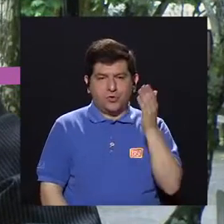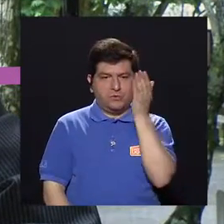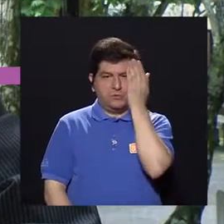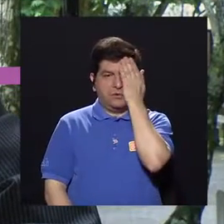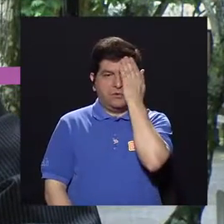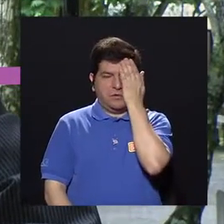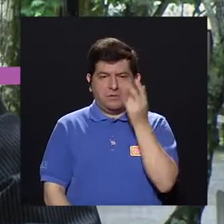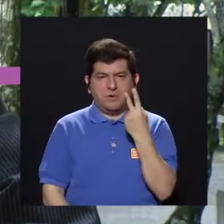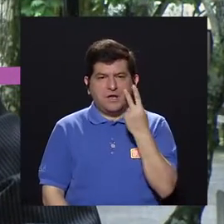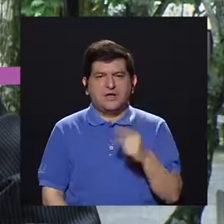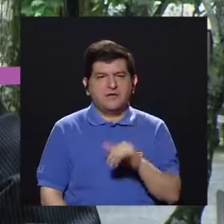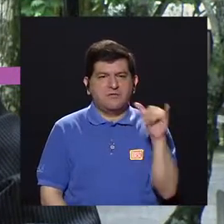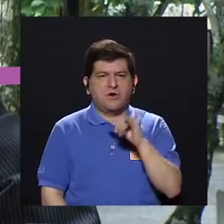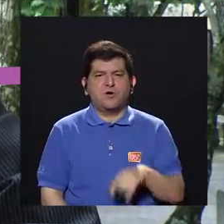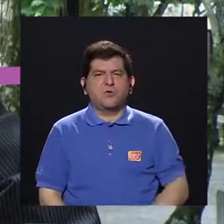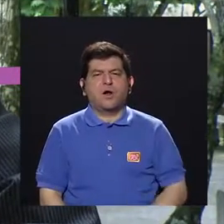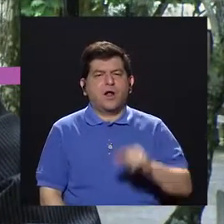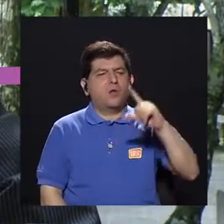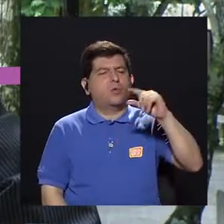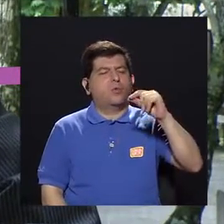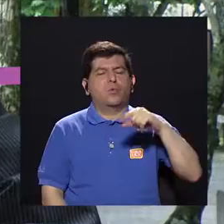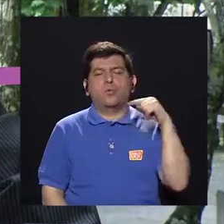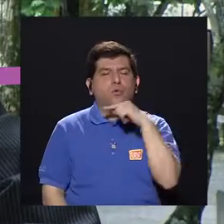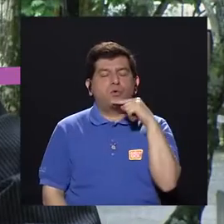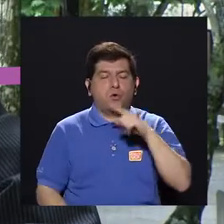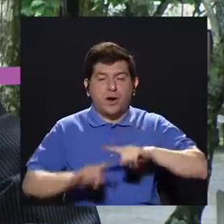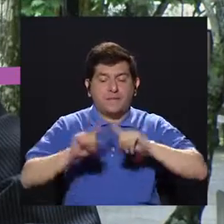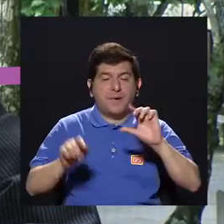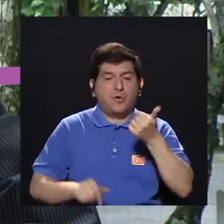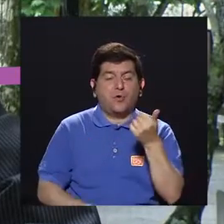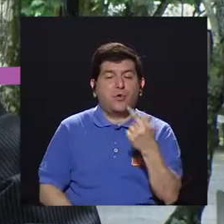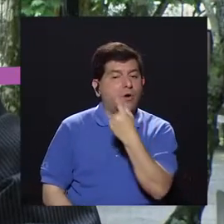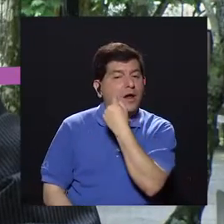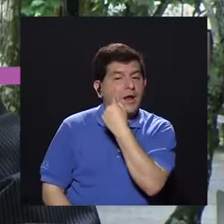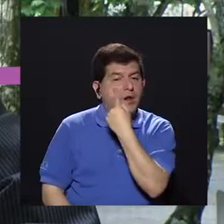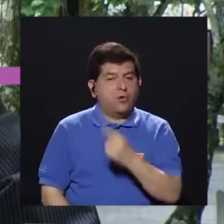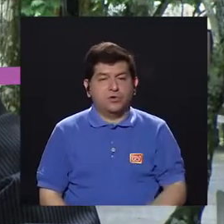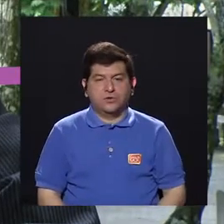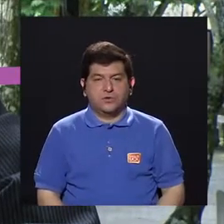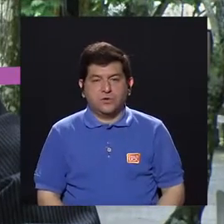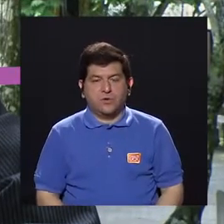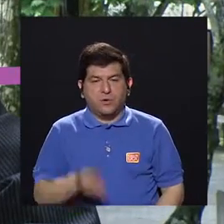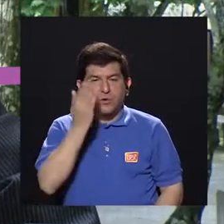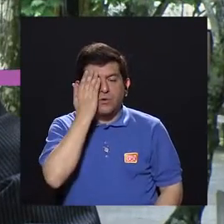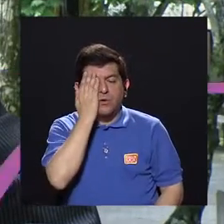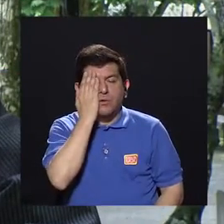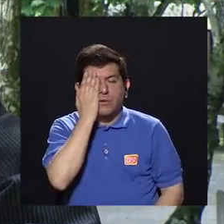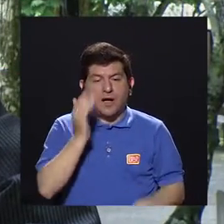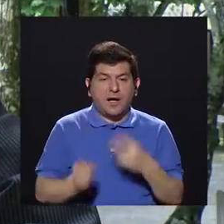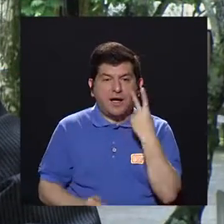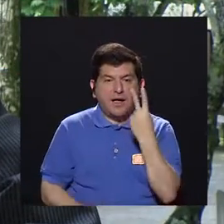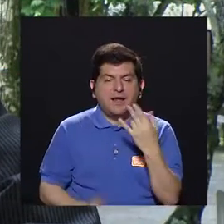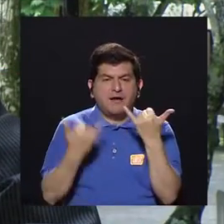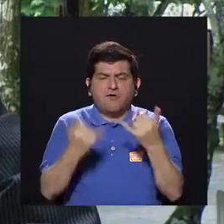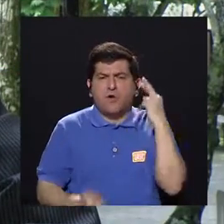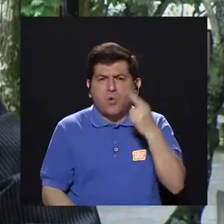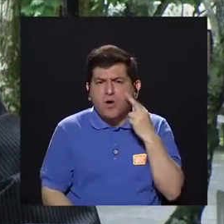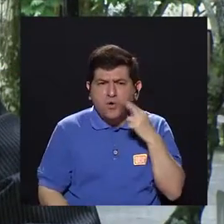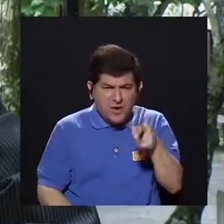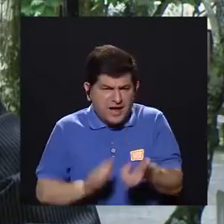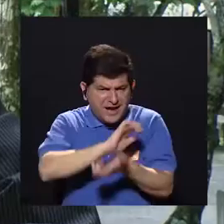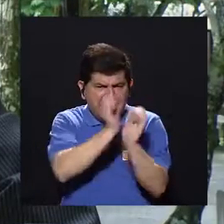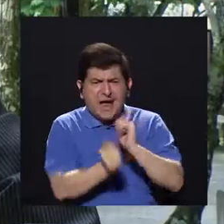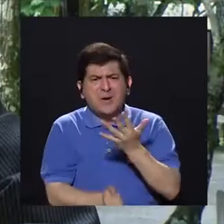y la veo rosada. Ese cambio de coloración de un mismo objeto usualmente es lo que queda después de una neuritis óptica y